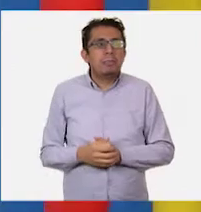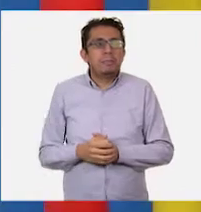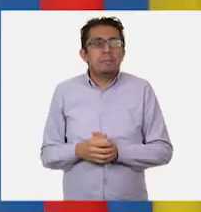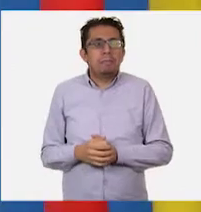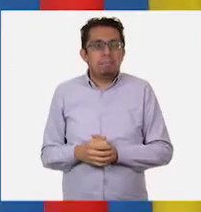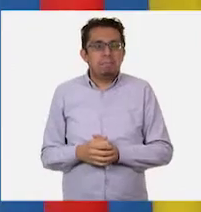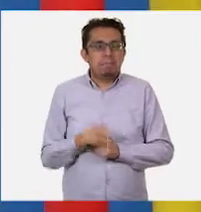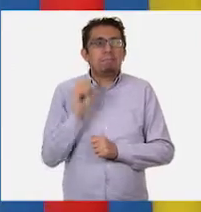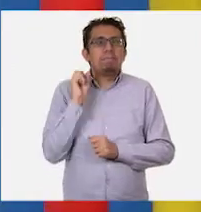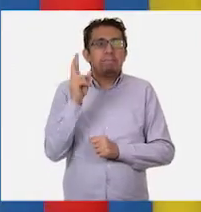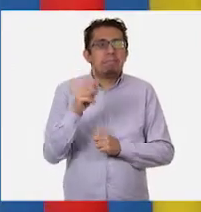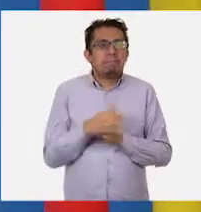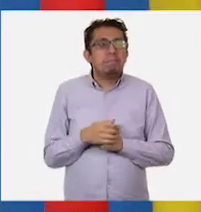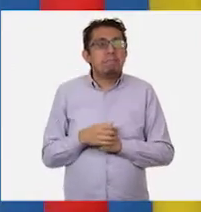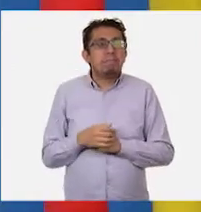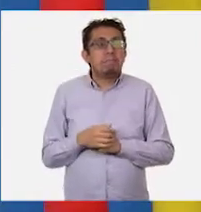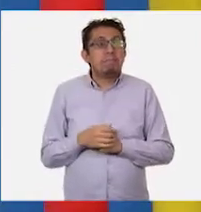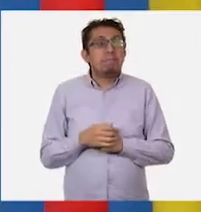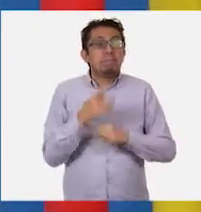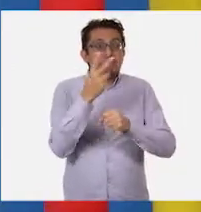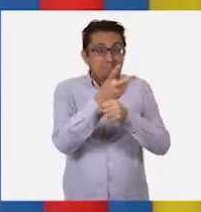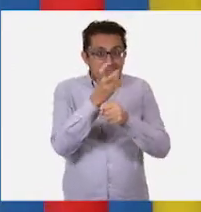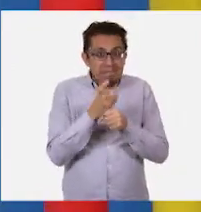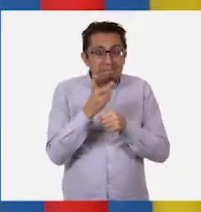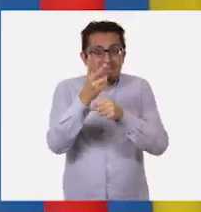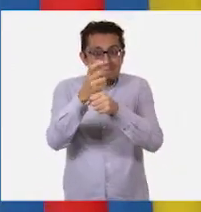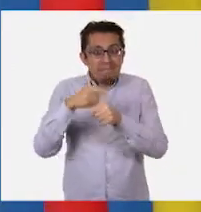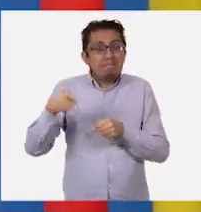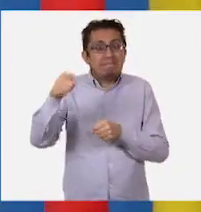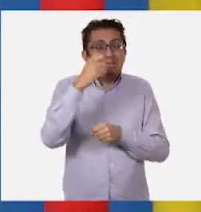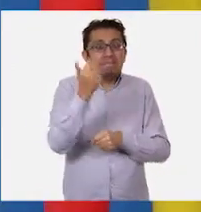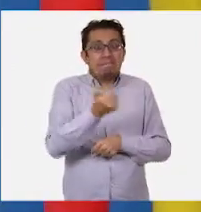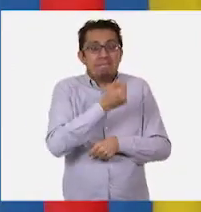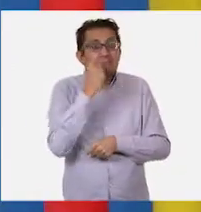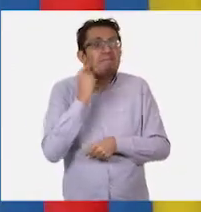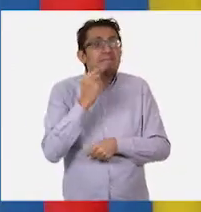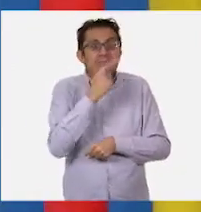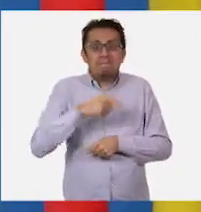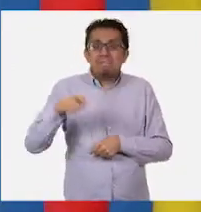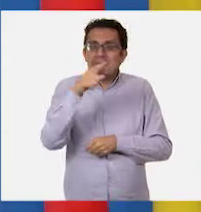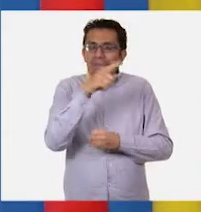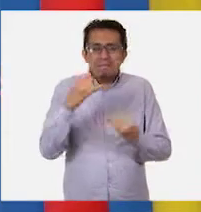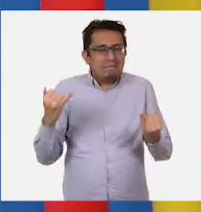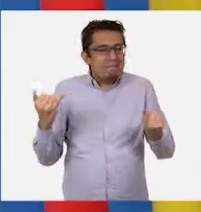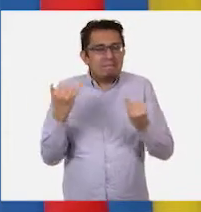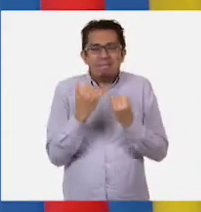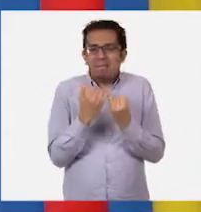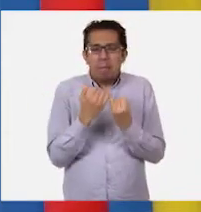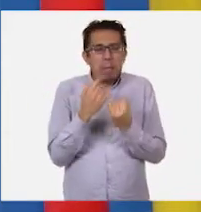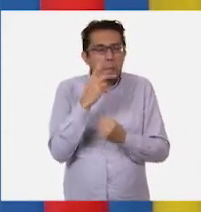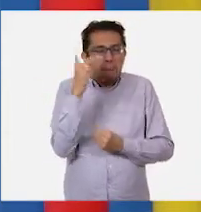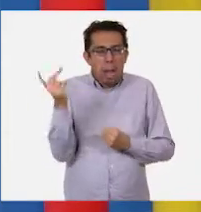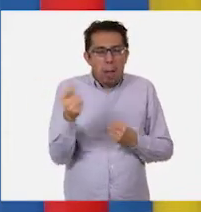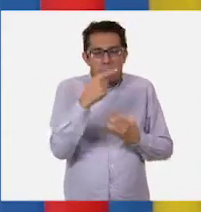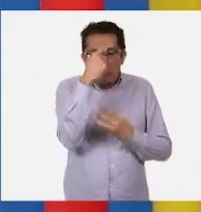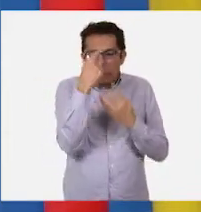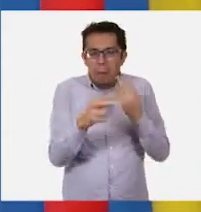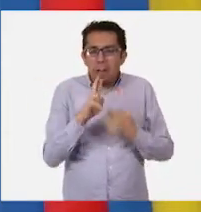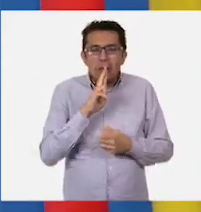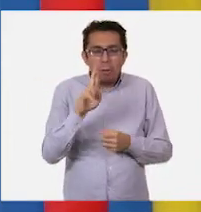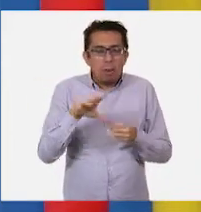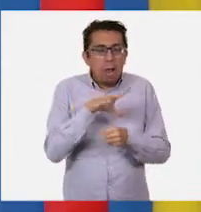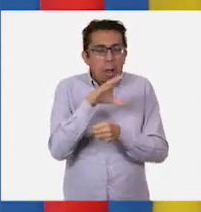Bueno, invitamos a las alumnas y los alumnos que están allá en casita a que contesten todas las preguntas y realicen las